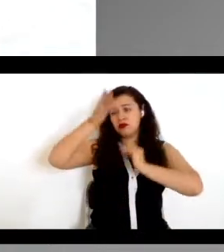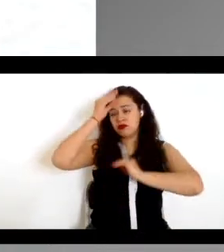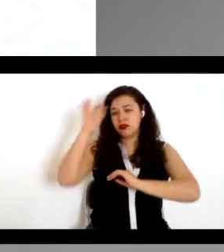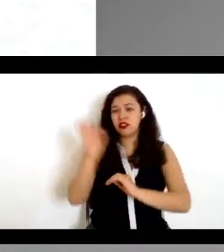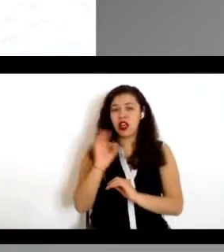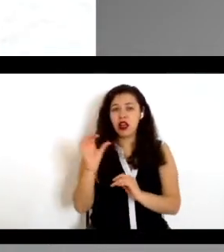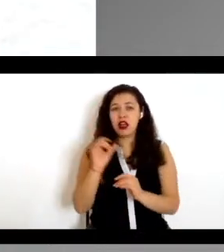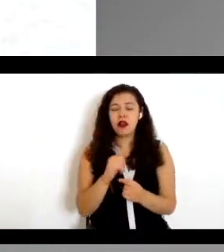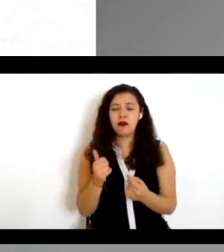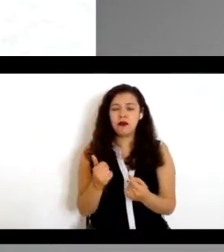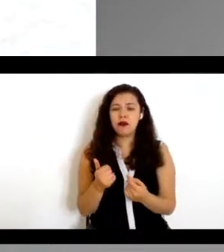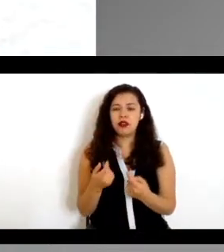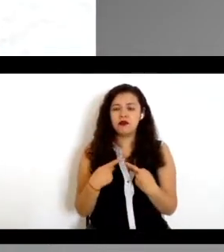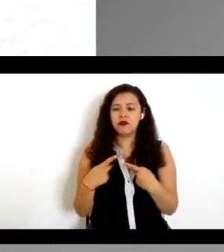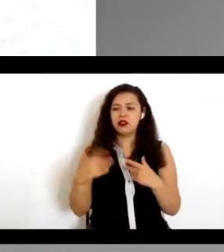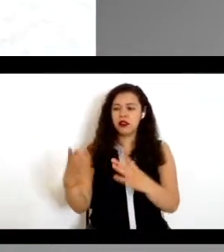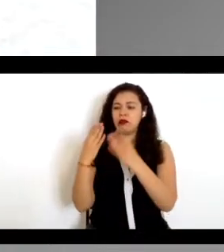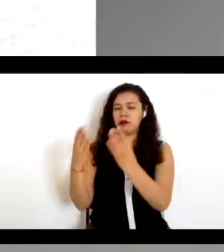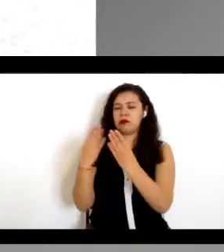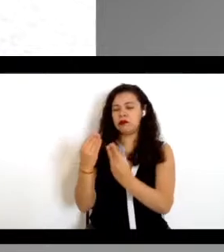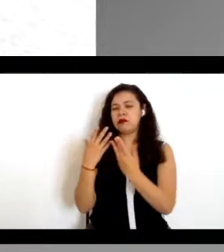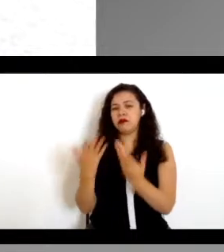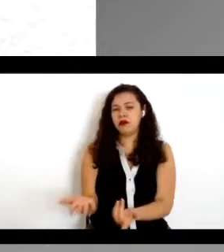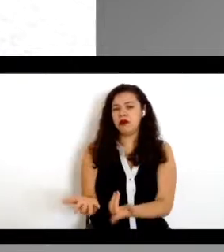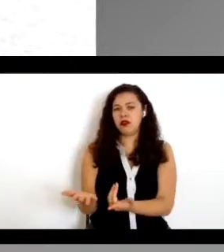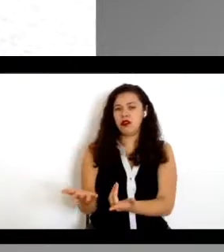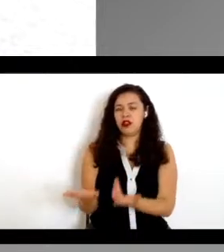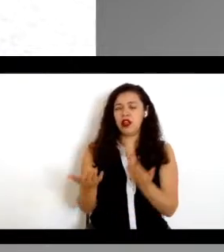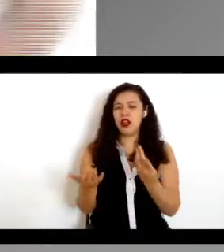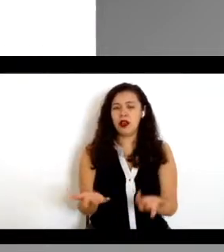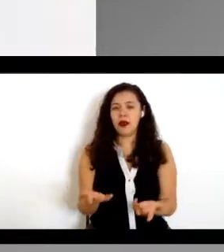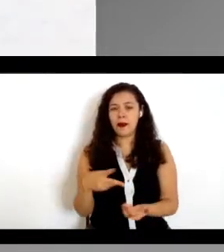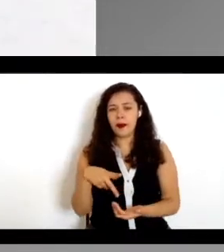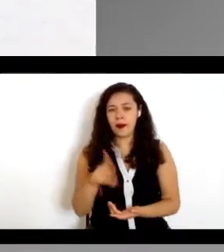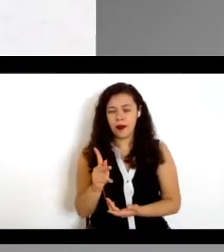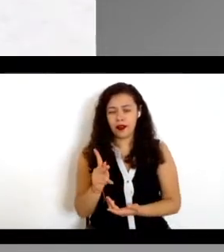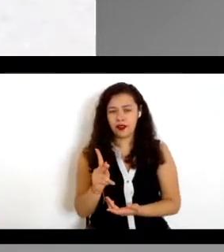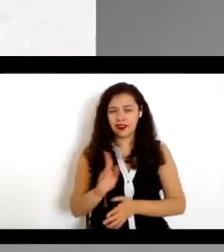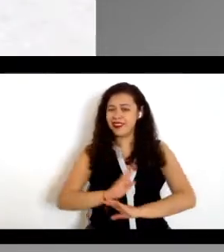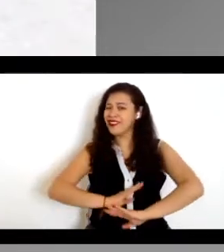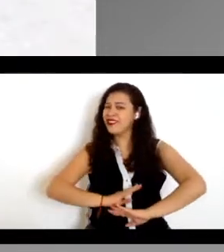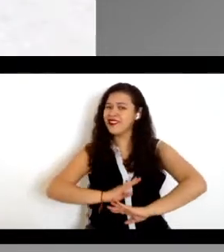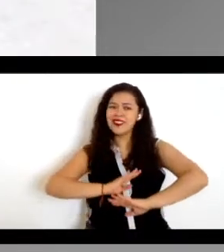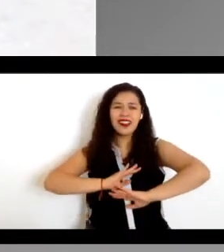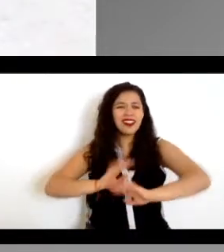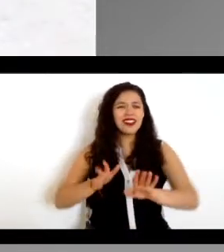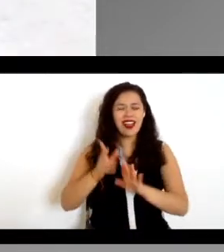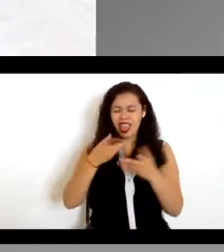inculcaron la propia sociedad o el resto del mundo. Pero eso es algo que tenemos nosotros que